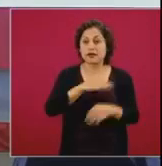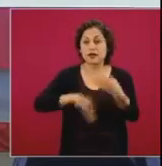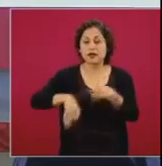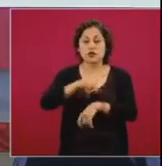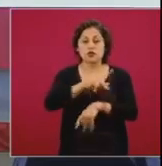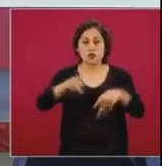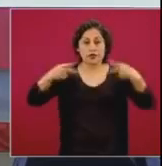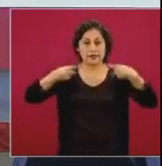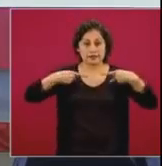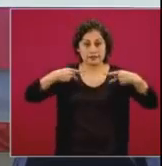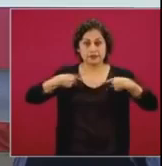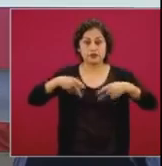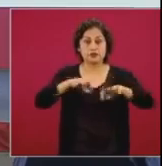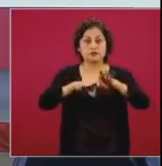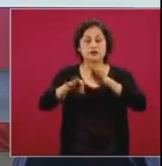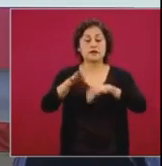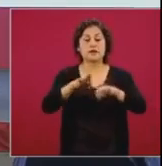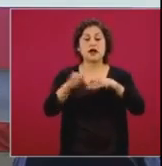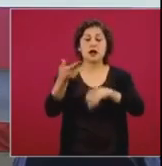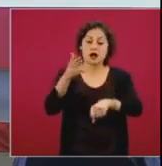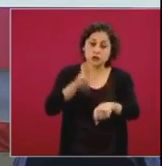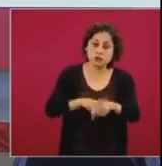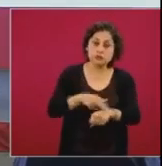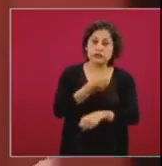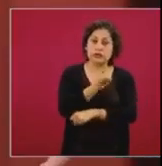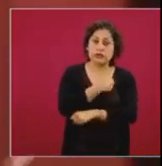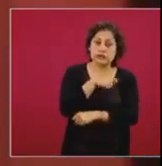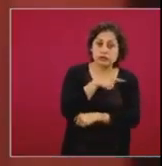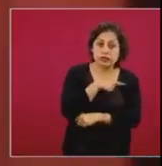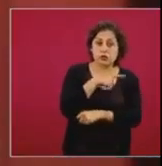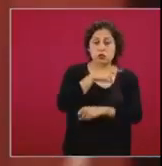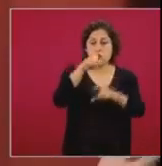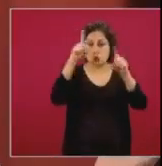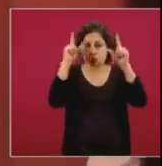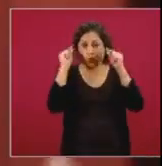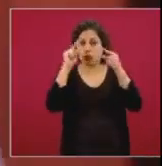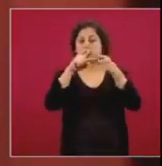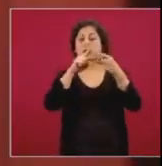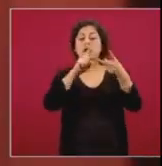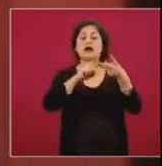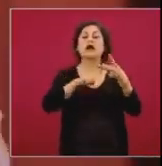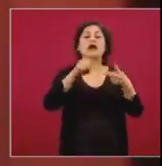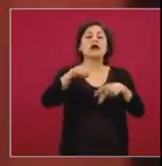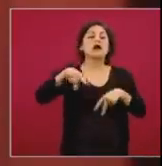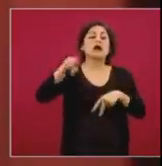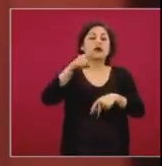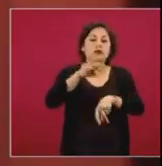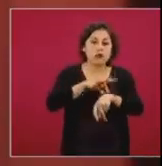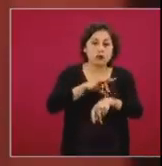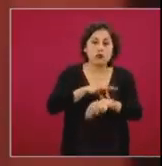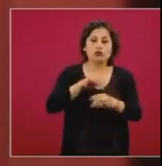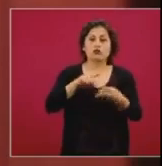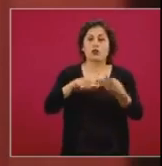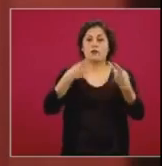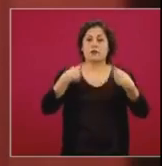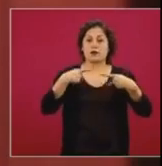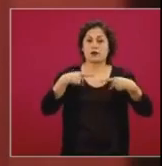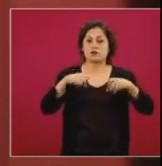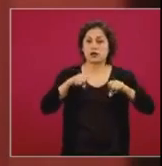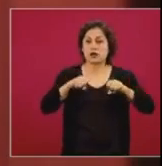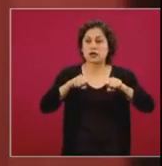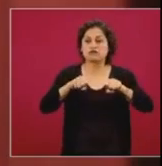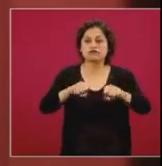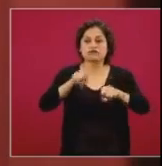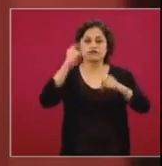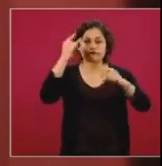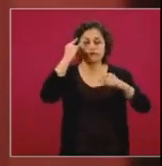salud, médicos, enfermeras, enfermeros, camilleras, personal de hospitales